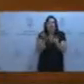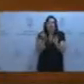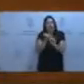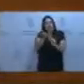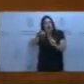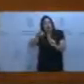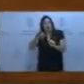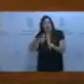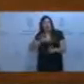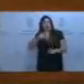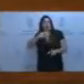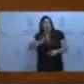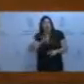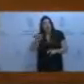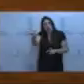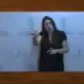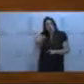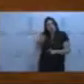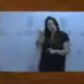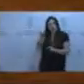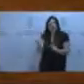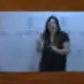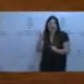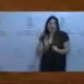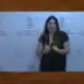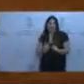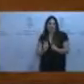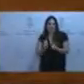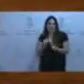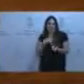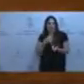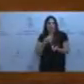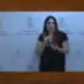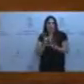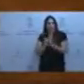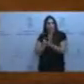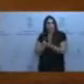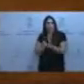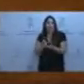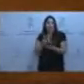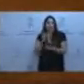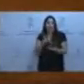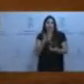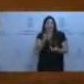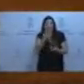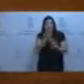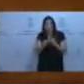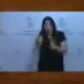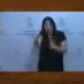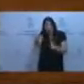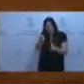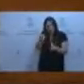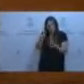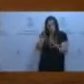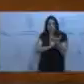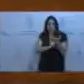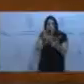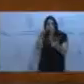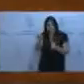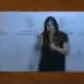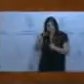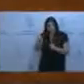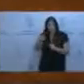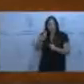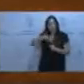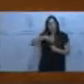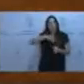de trabajadores asalariados, que tanta falta nos hace en Asturias. Si contratan trabajadores, a estos también se les